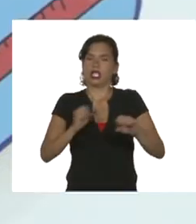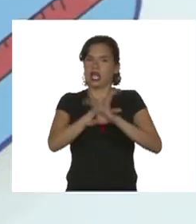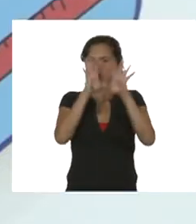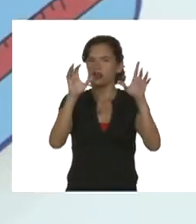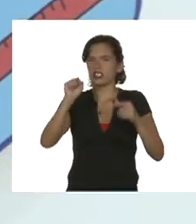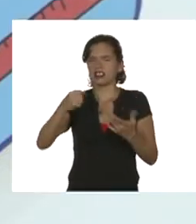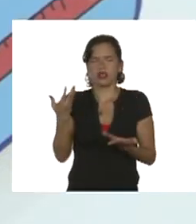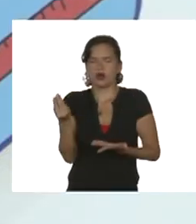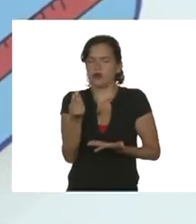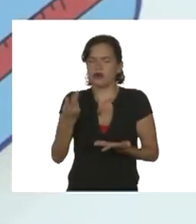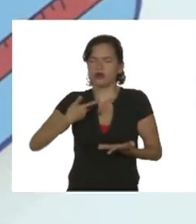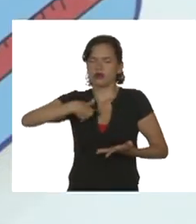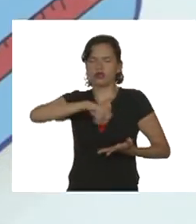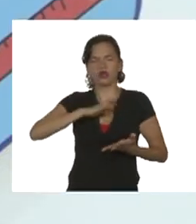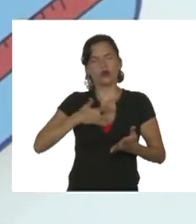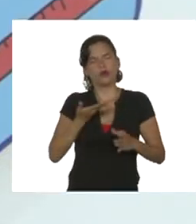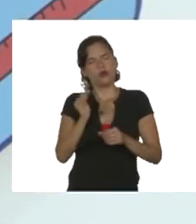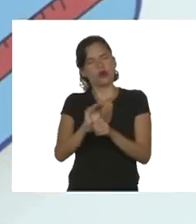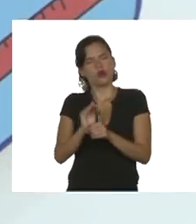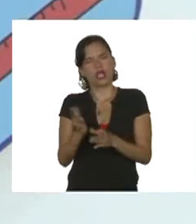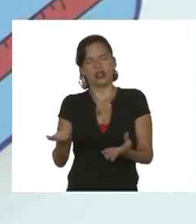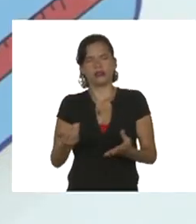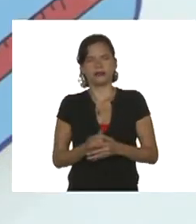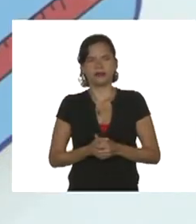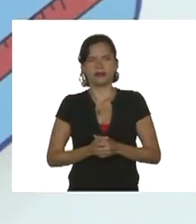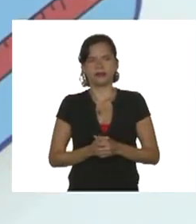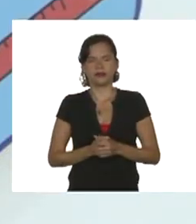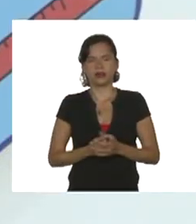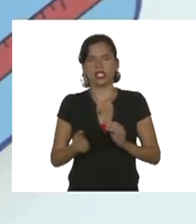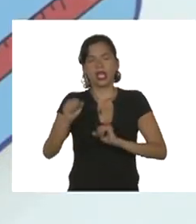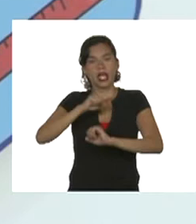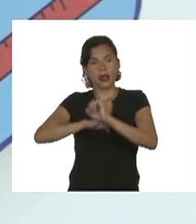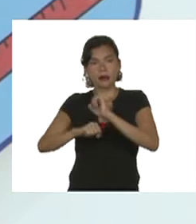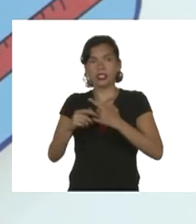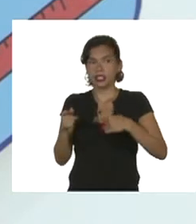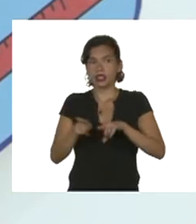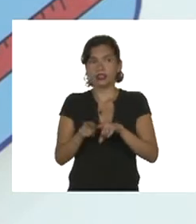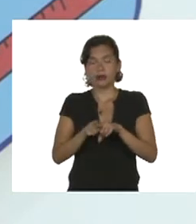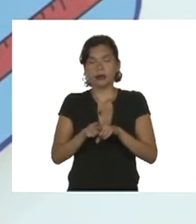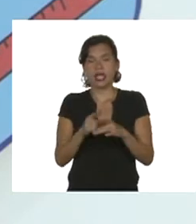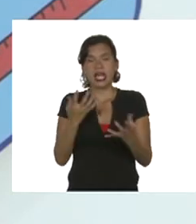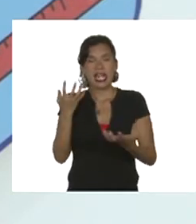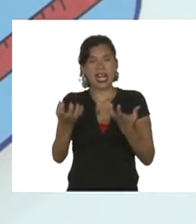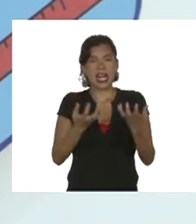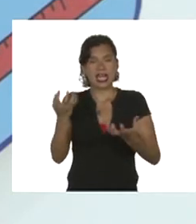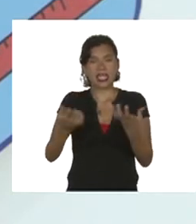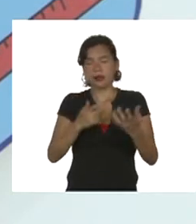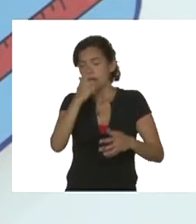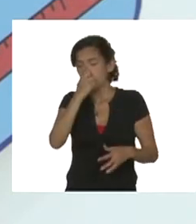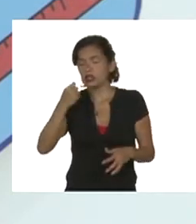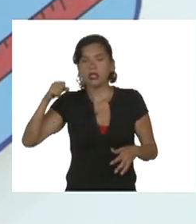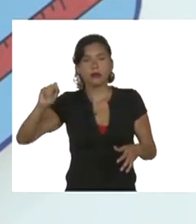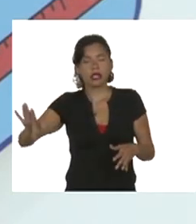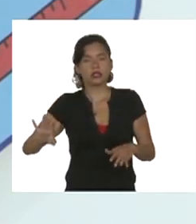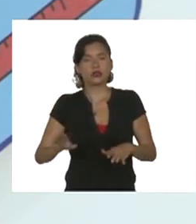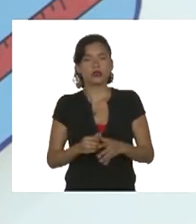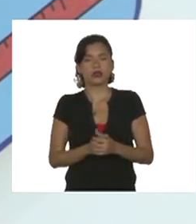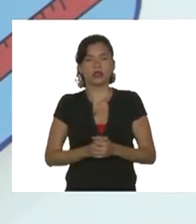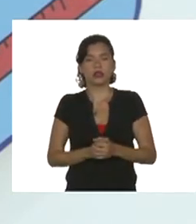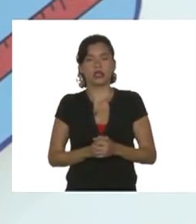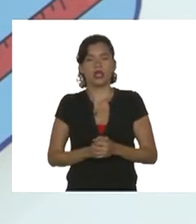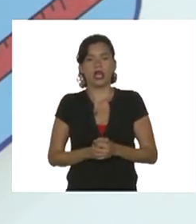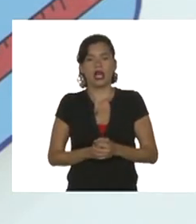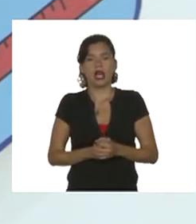cómo nosotros lo podemos conservar y cuidar o proteger, evitar también la quema, arrojar basuras